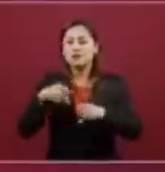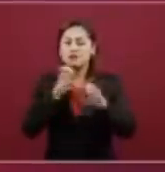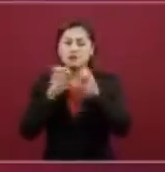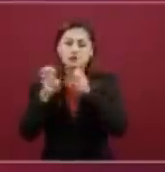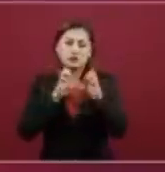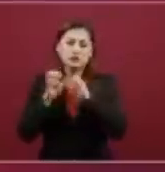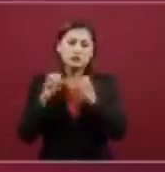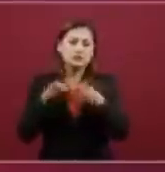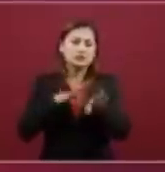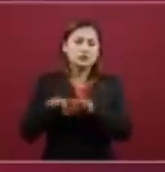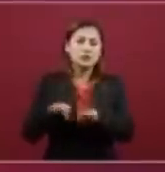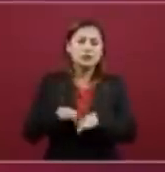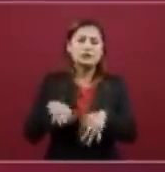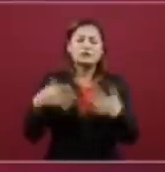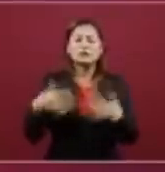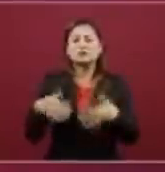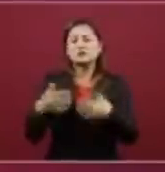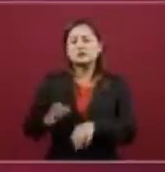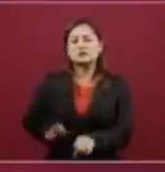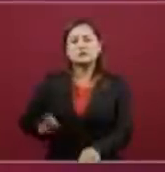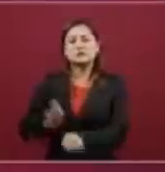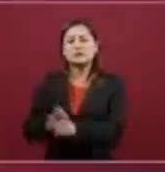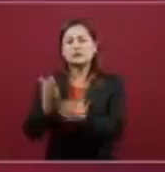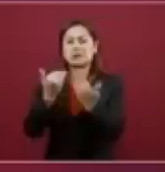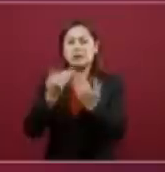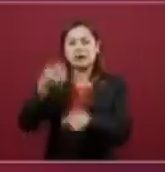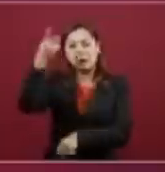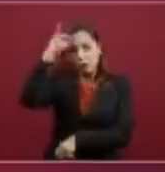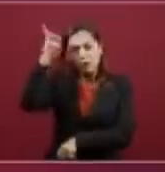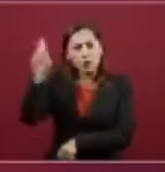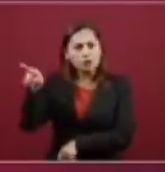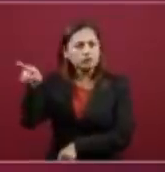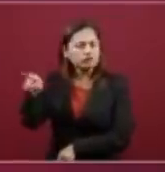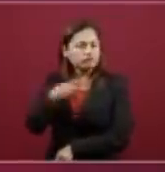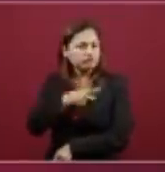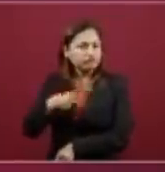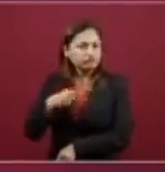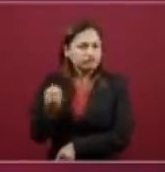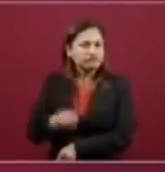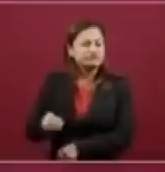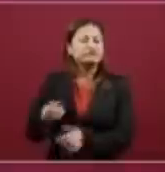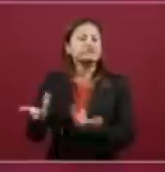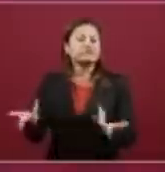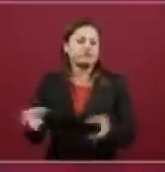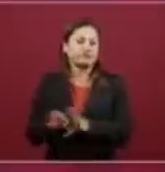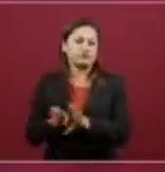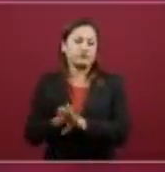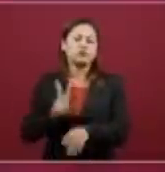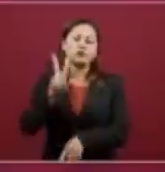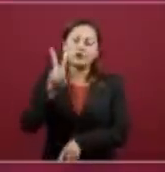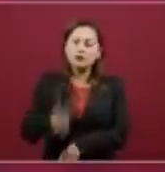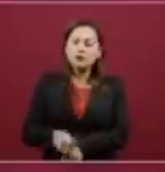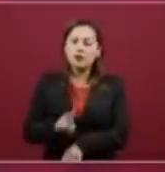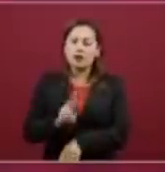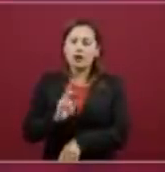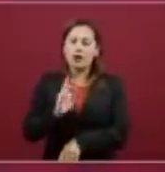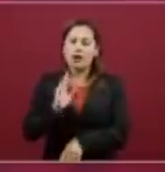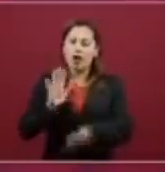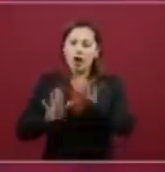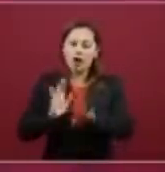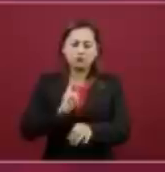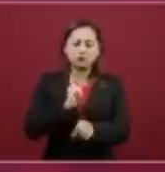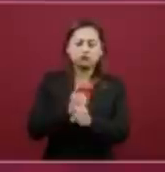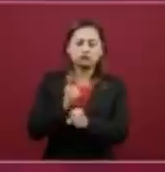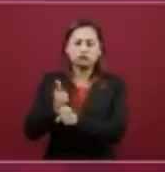a los periodistas, que debe ser su obligación. Hemos encontrado casos realmente vergonzantes. El caso de un